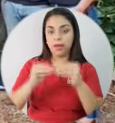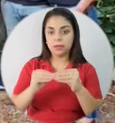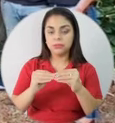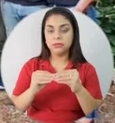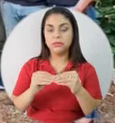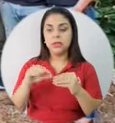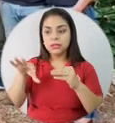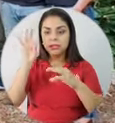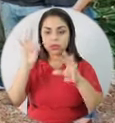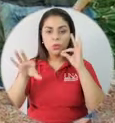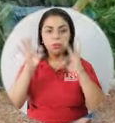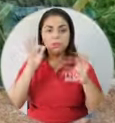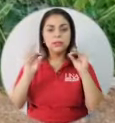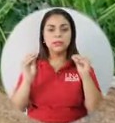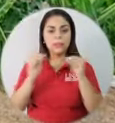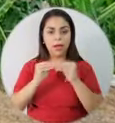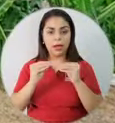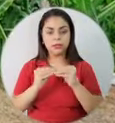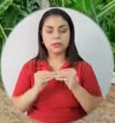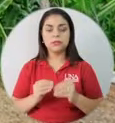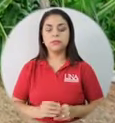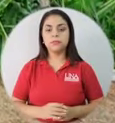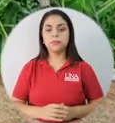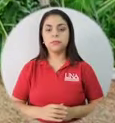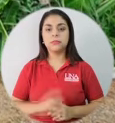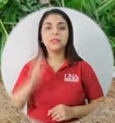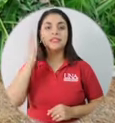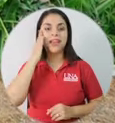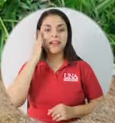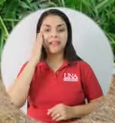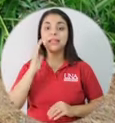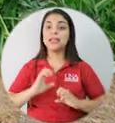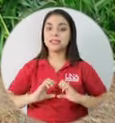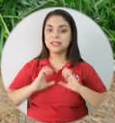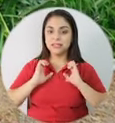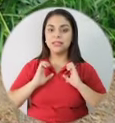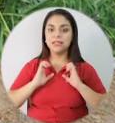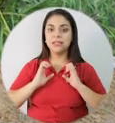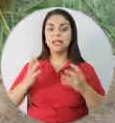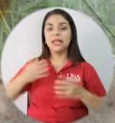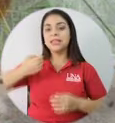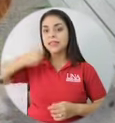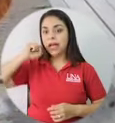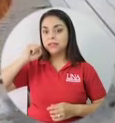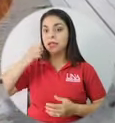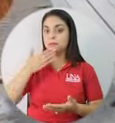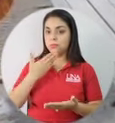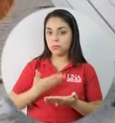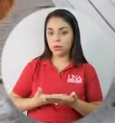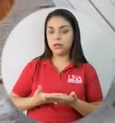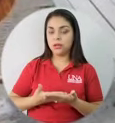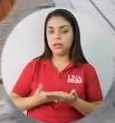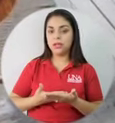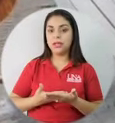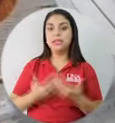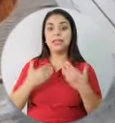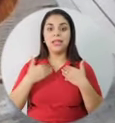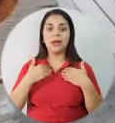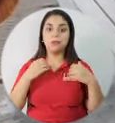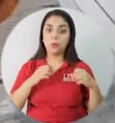eso, a descubrir un poquito más, a saber que si la taza es